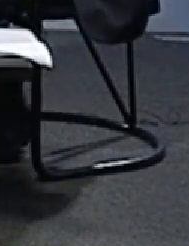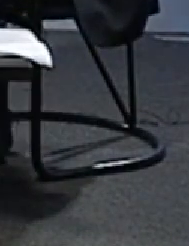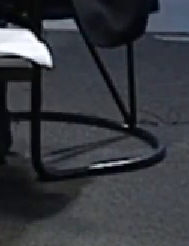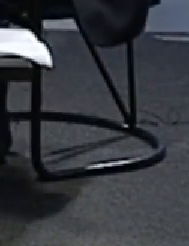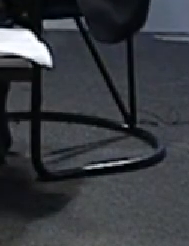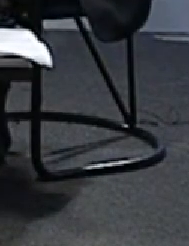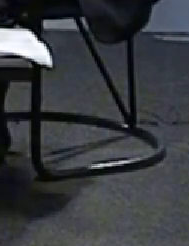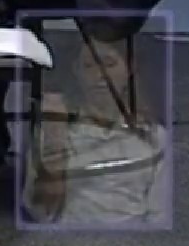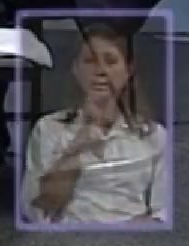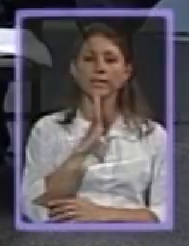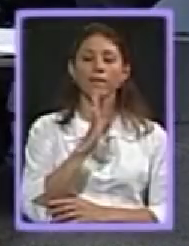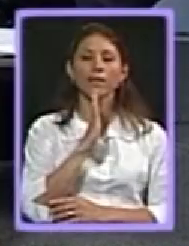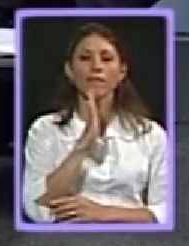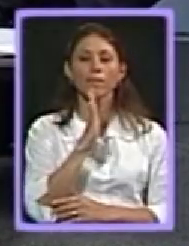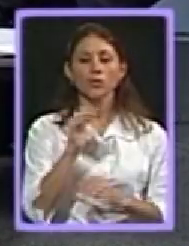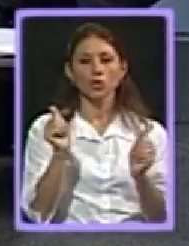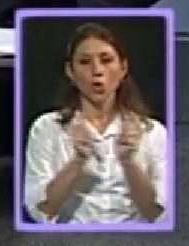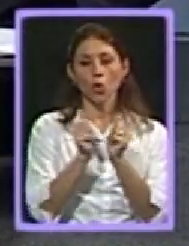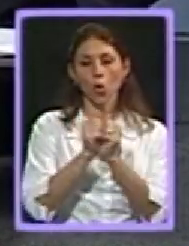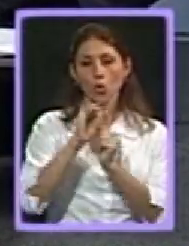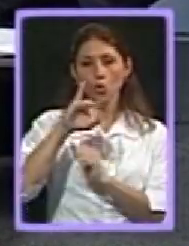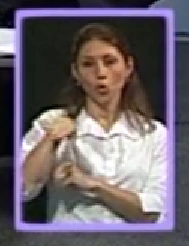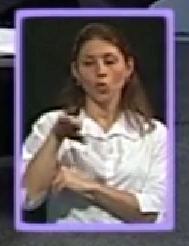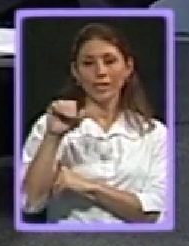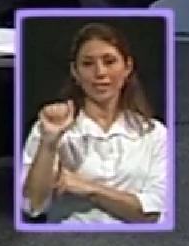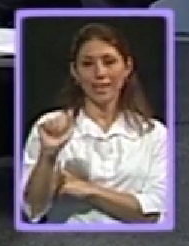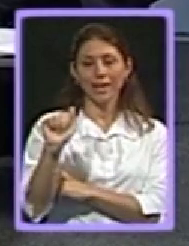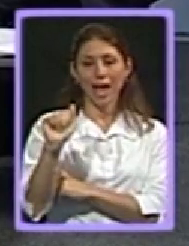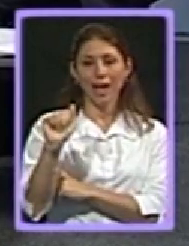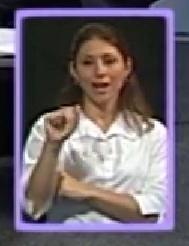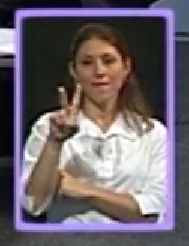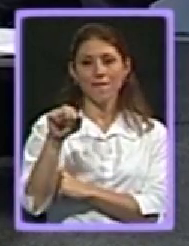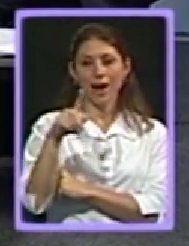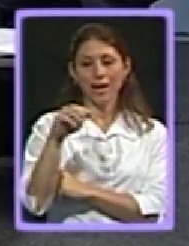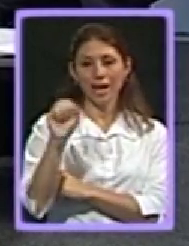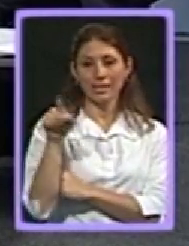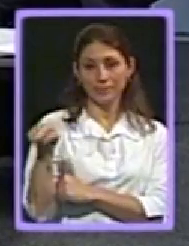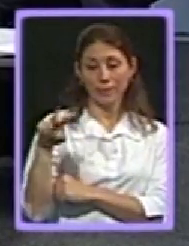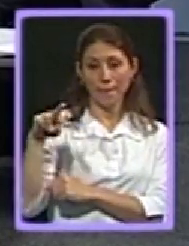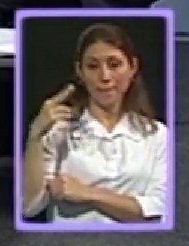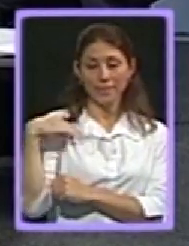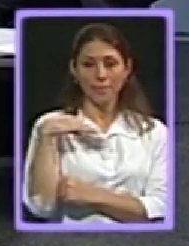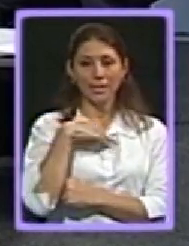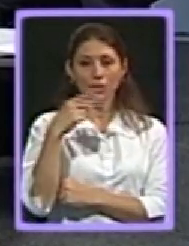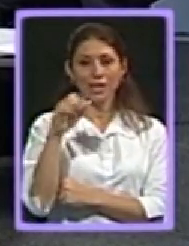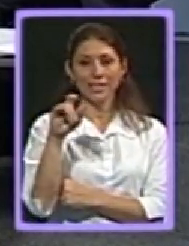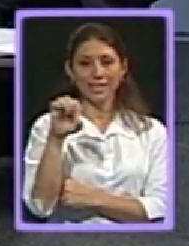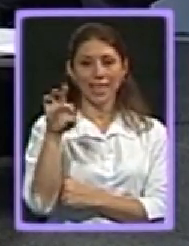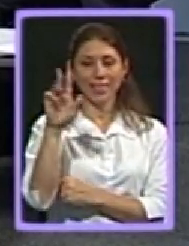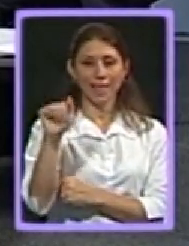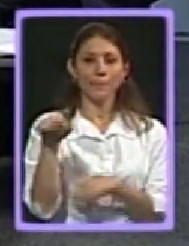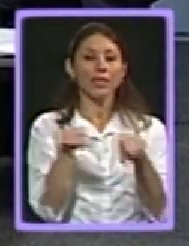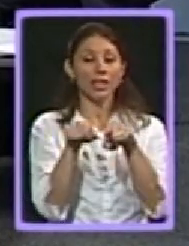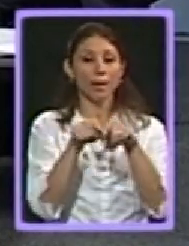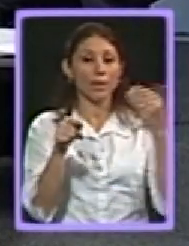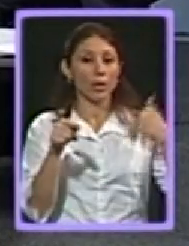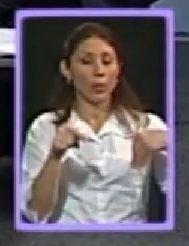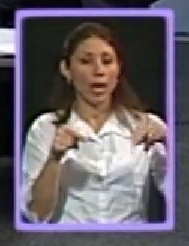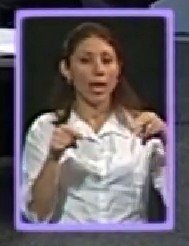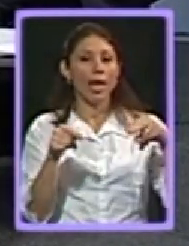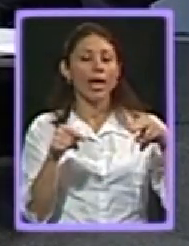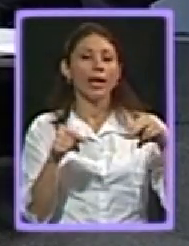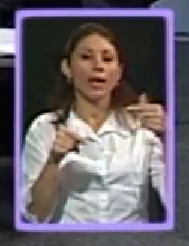Hablábamos, amigas y amigos, con don José Adrián Vargas, el viceministro de Hacienda, y con don Gabriel Alpizar, el tesorero